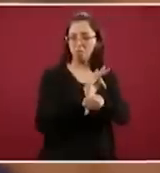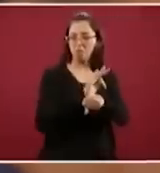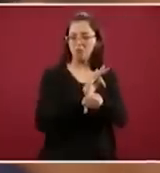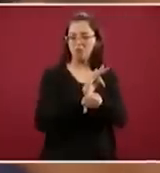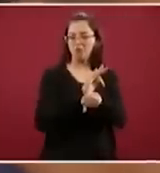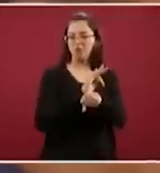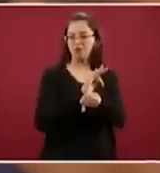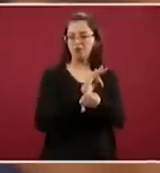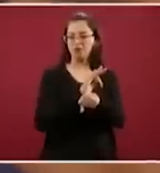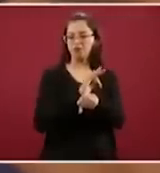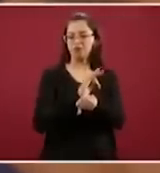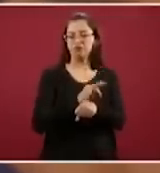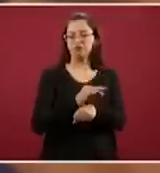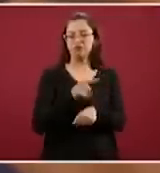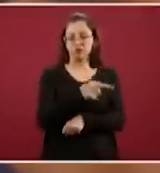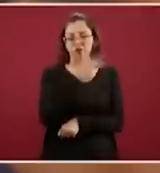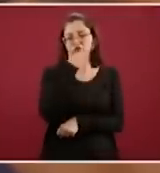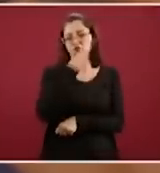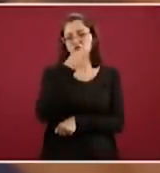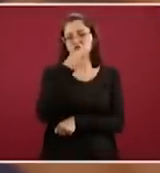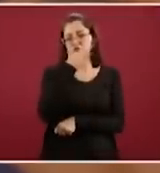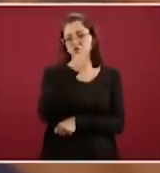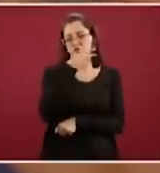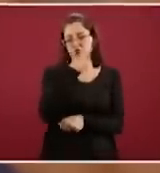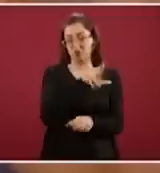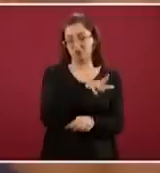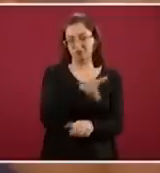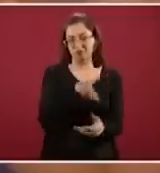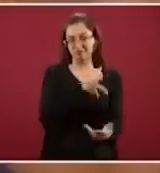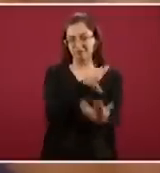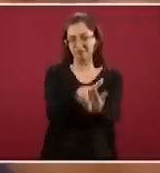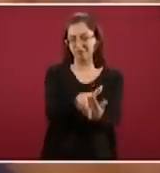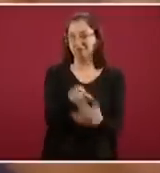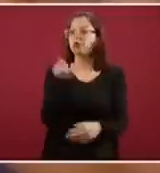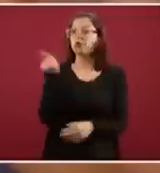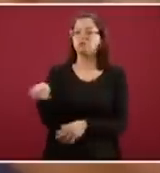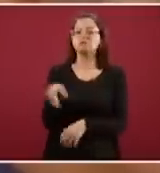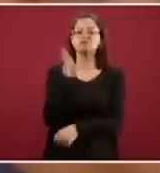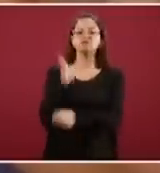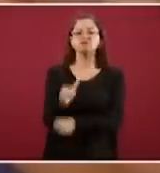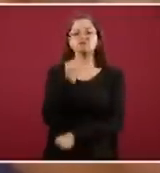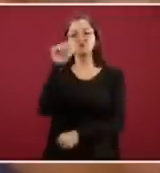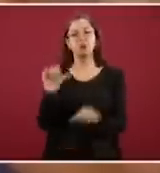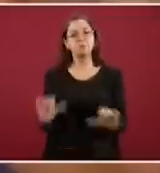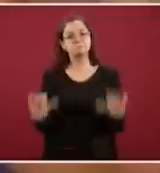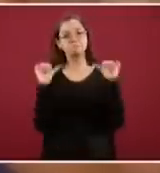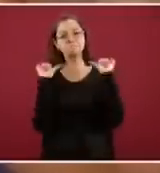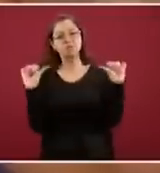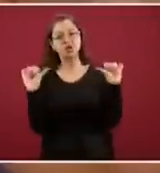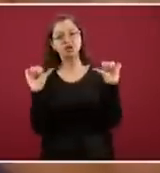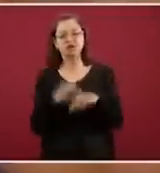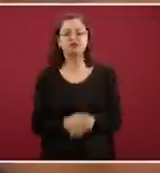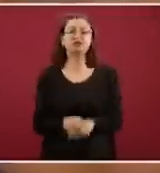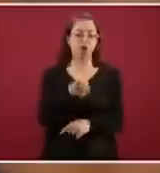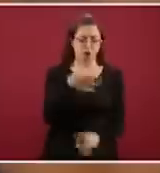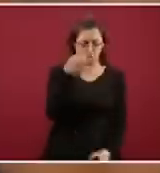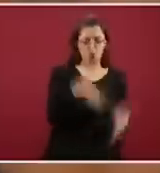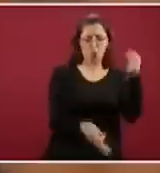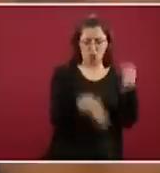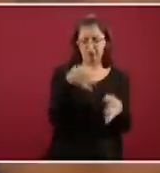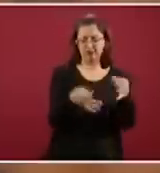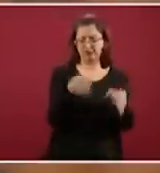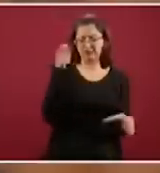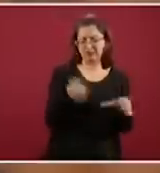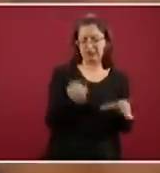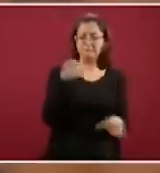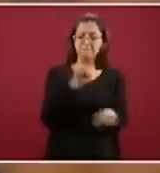prisión, el esposo de la víctima, y libró la sanción. Es decir, se sanciona a los jueces, pero el magistrado